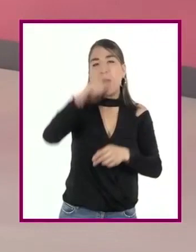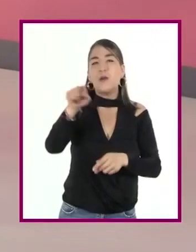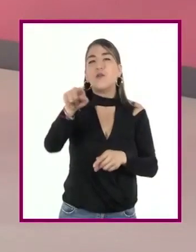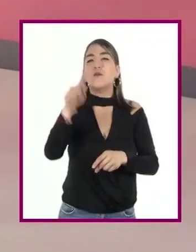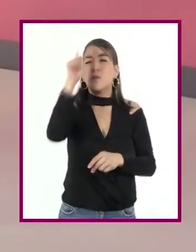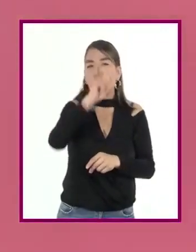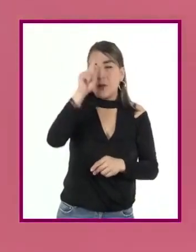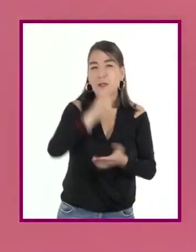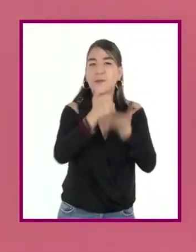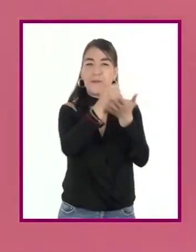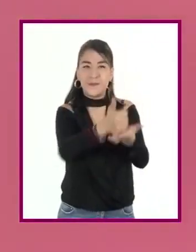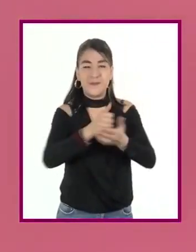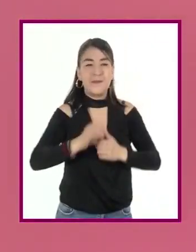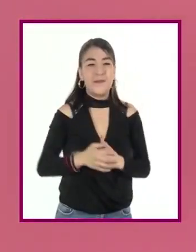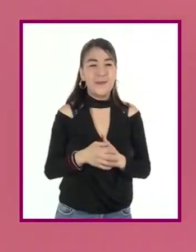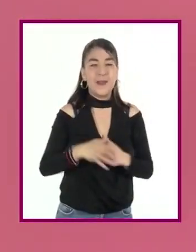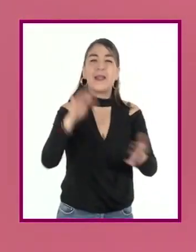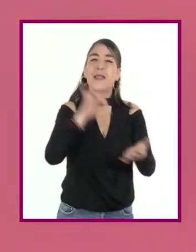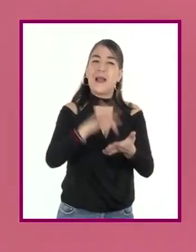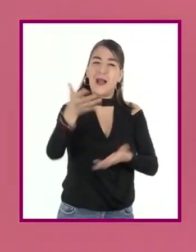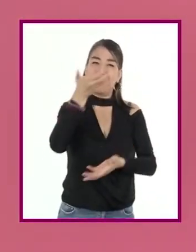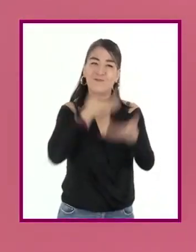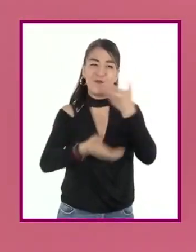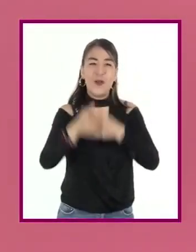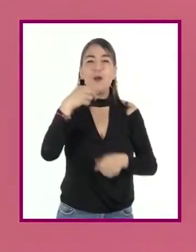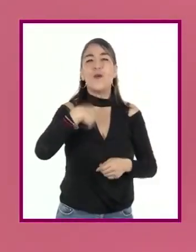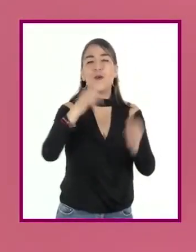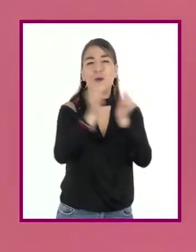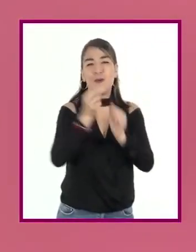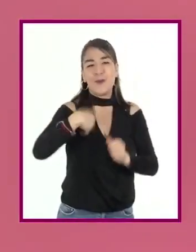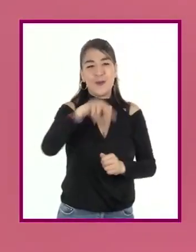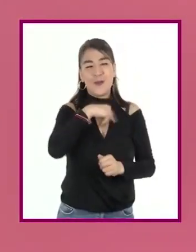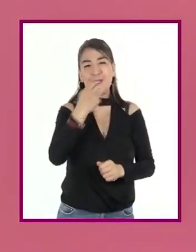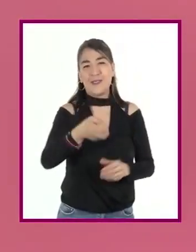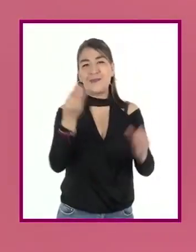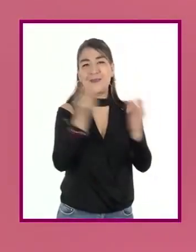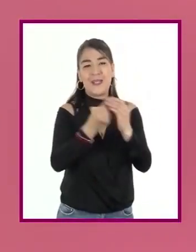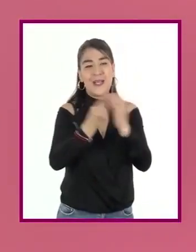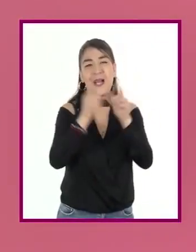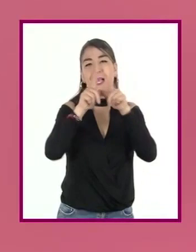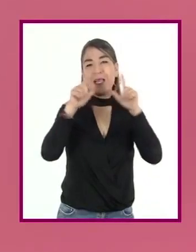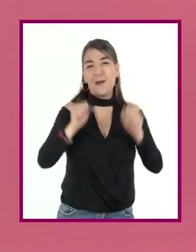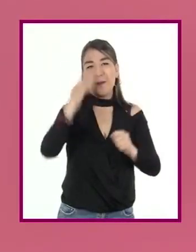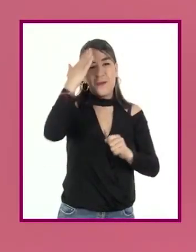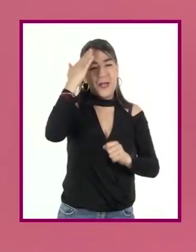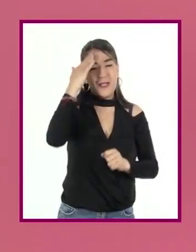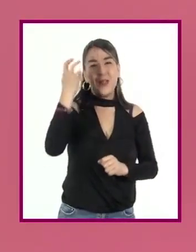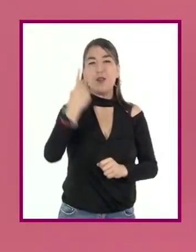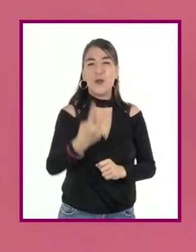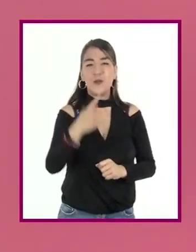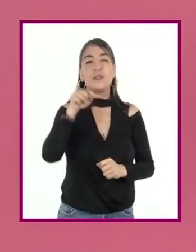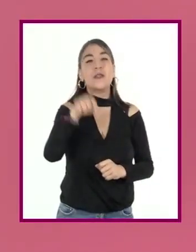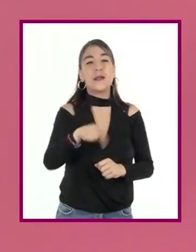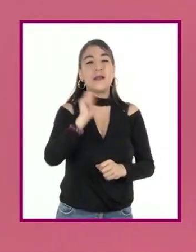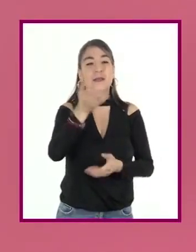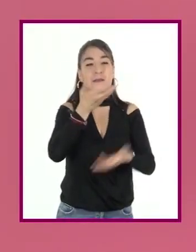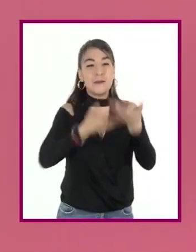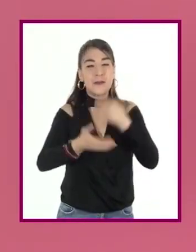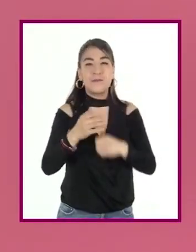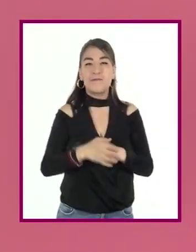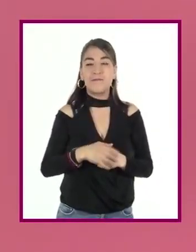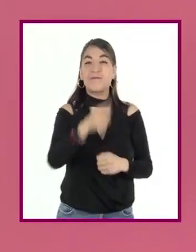dudas. Gracias por compartir con nosotros esta sesión de Lengua Materna 2, en la que hemos compartido